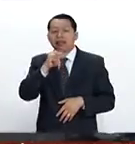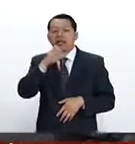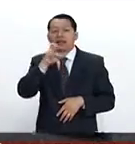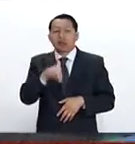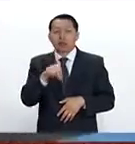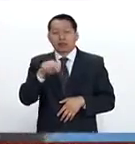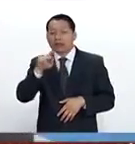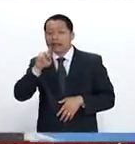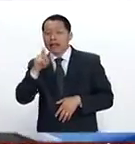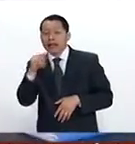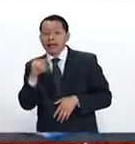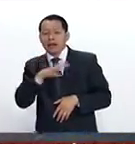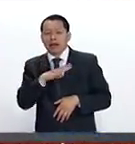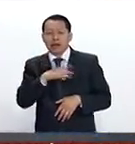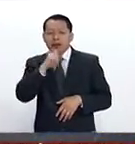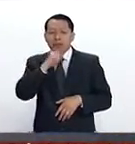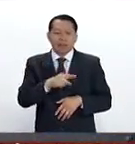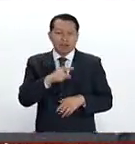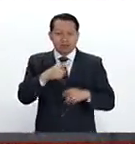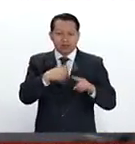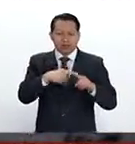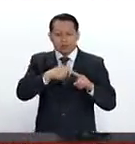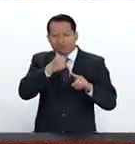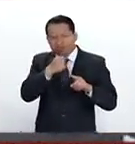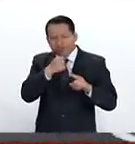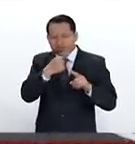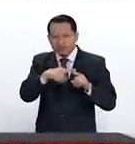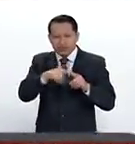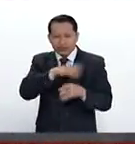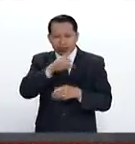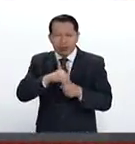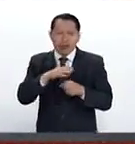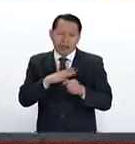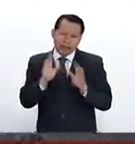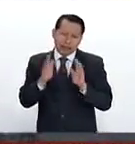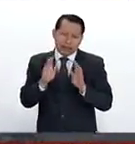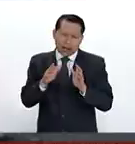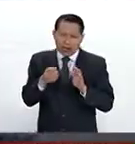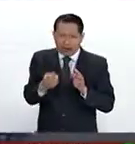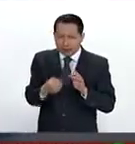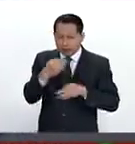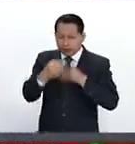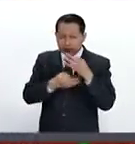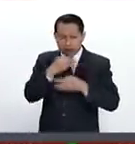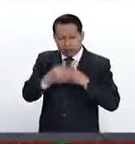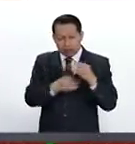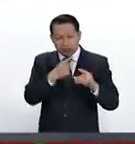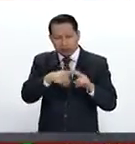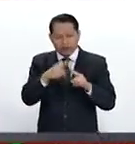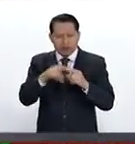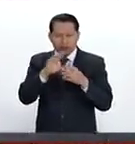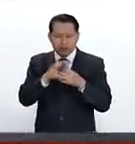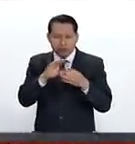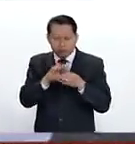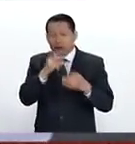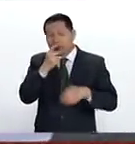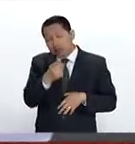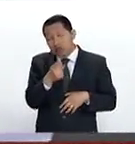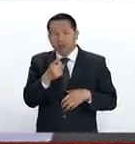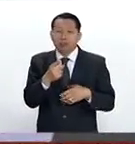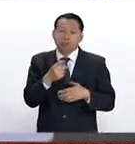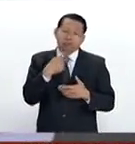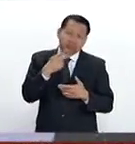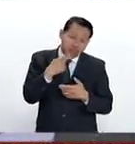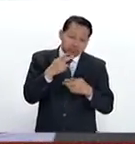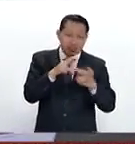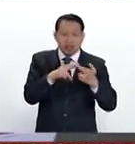esta conferencia de prensa conjunta que ya han cubierto en este noticiero. Pues se dice que la relación es muy